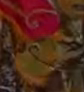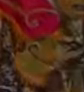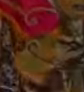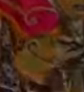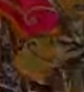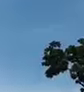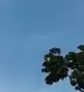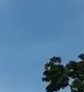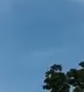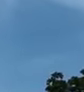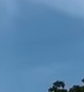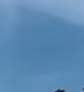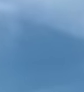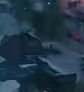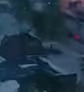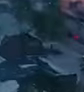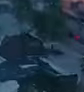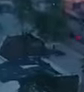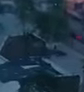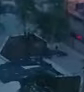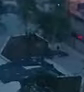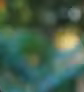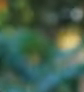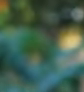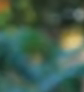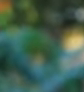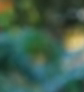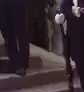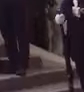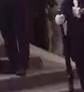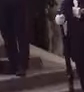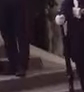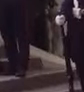enlazarse a la cadena nacional de radio y televisión